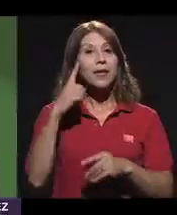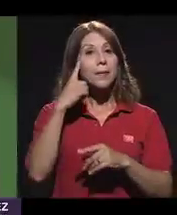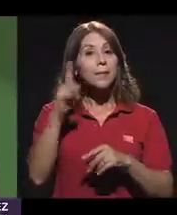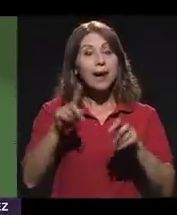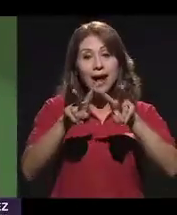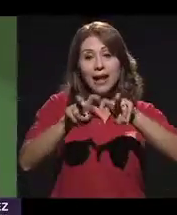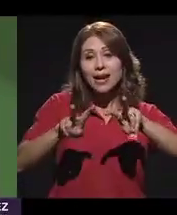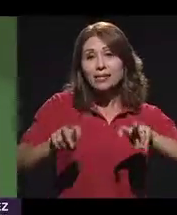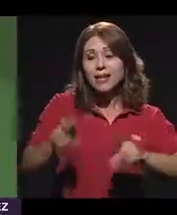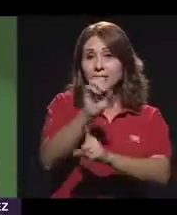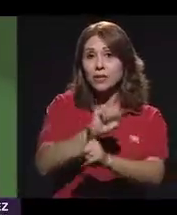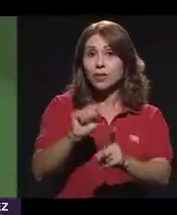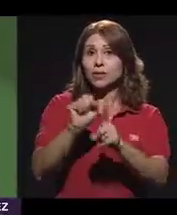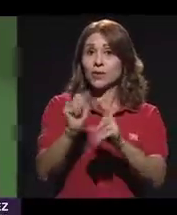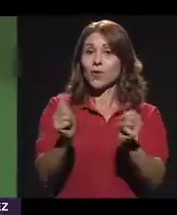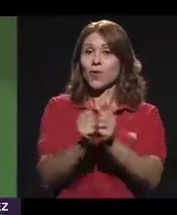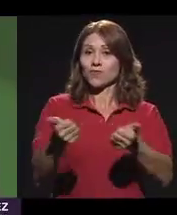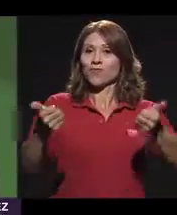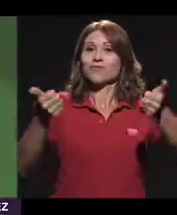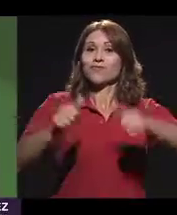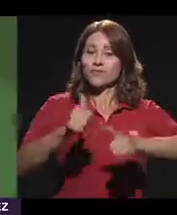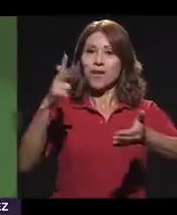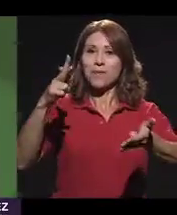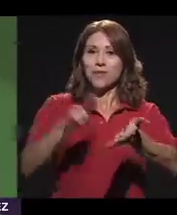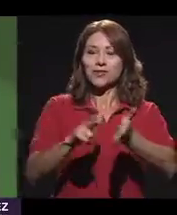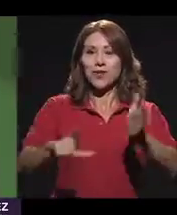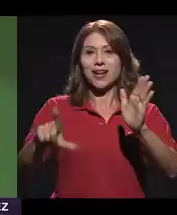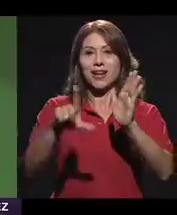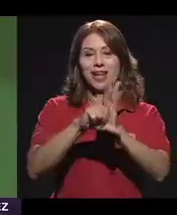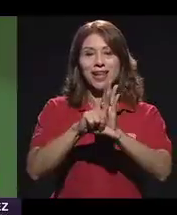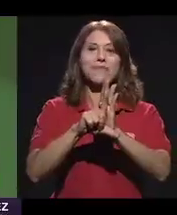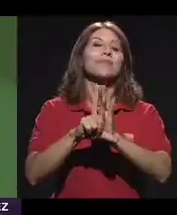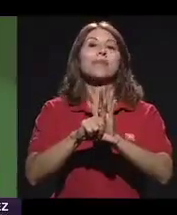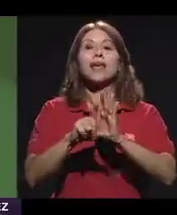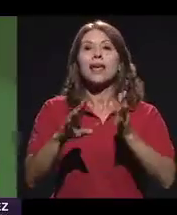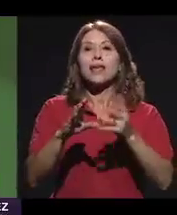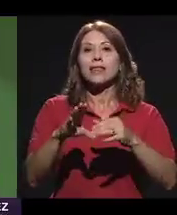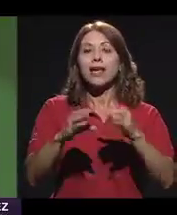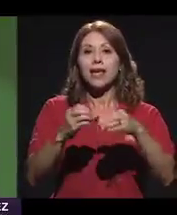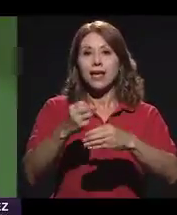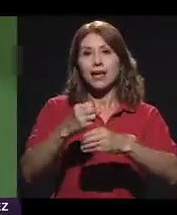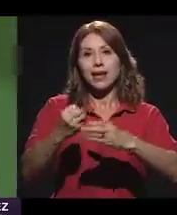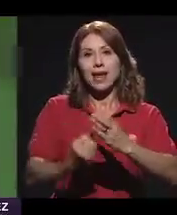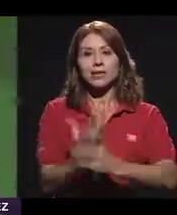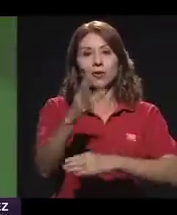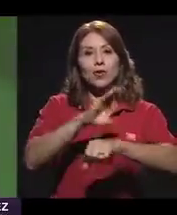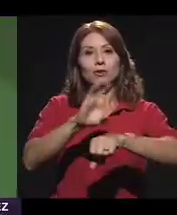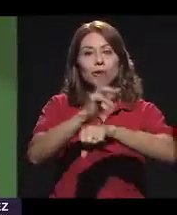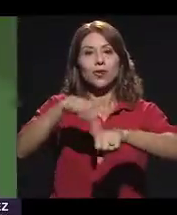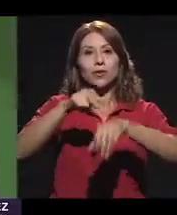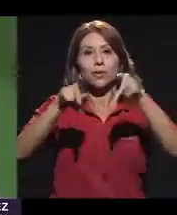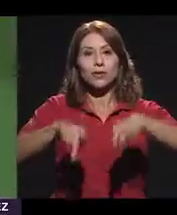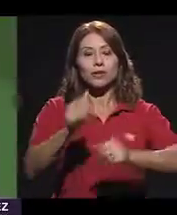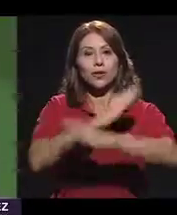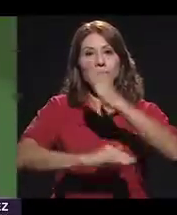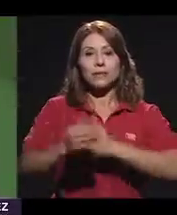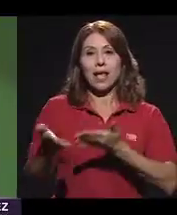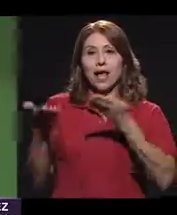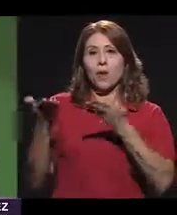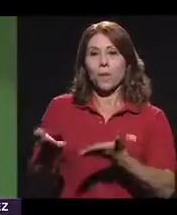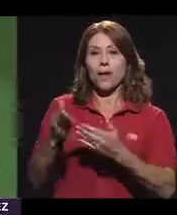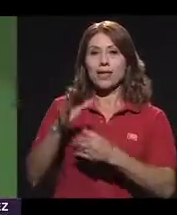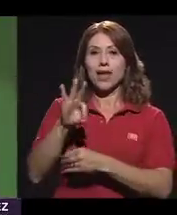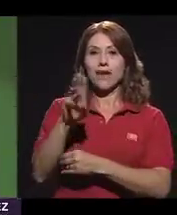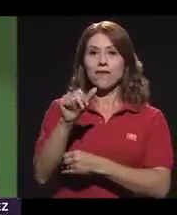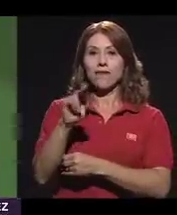Y para analizar las implicaciones de la aprobación de esta ley de creación del Consejo Nacional de las Personas con Discapacidad, nos acompaña Francisco Rodríguez,